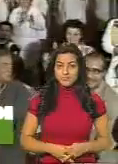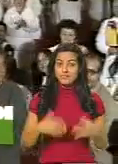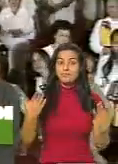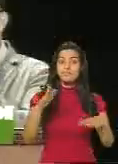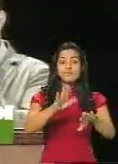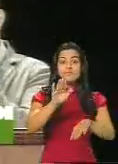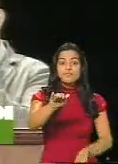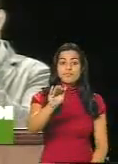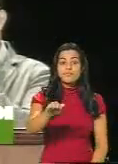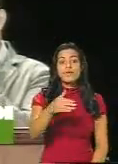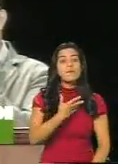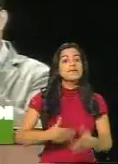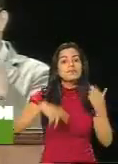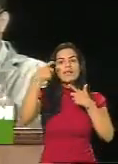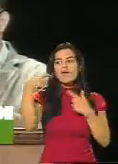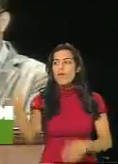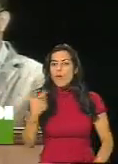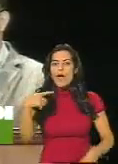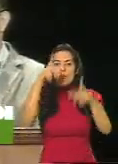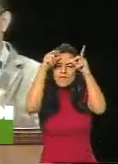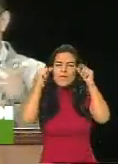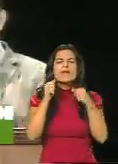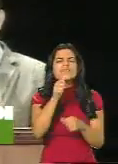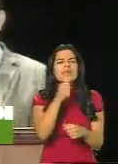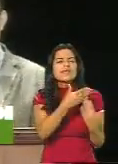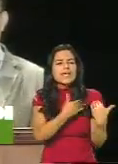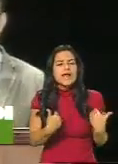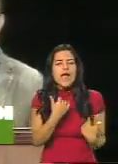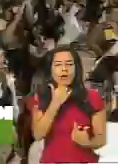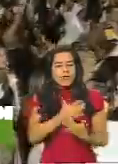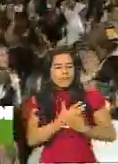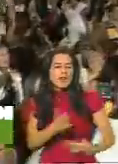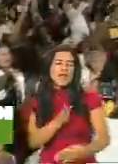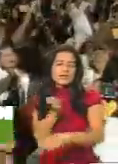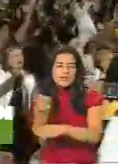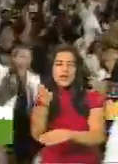Miren, el comandante está buscando una enfermera que le cuide la rodilla aquí.